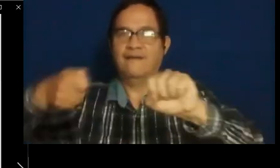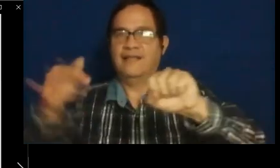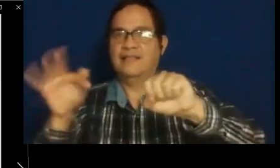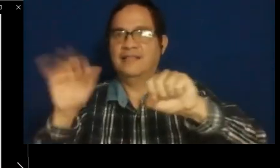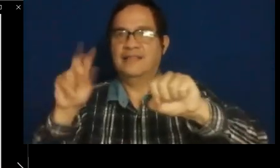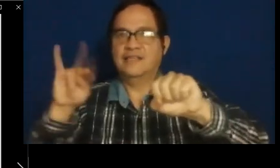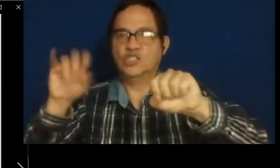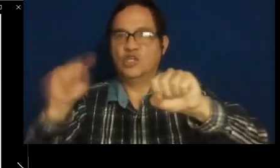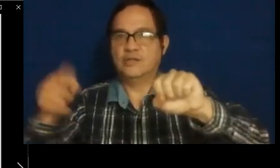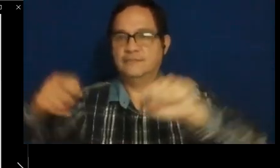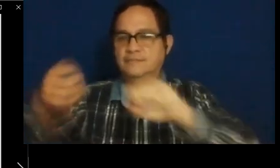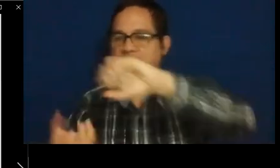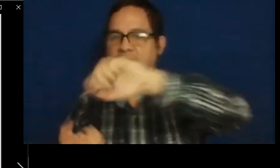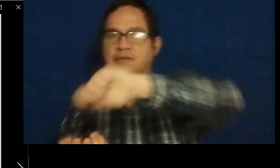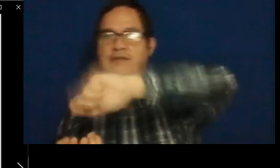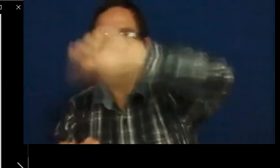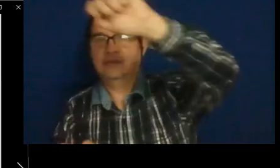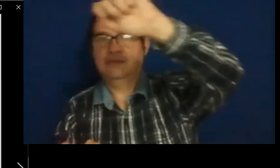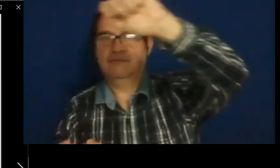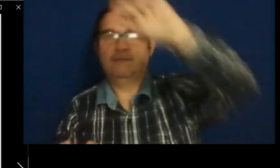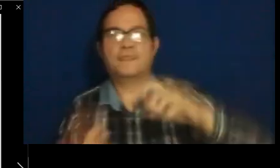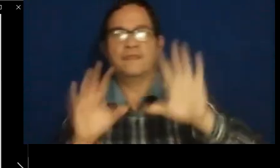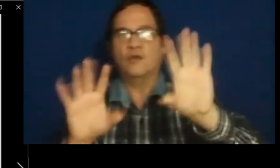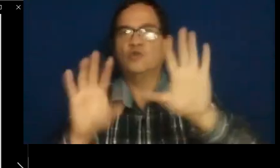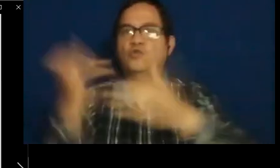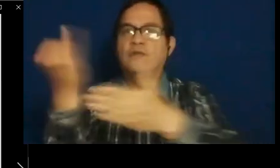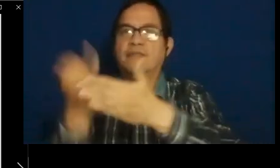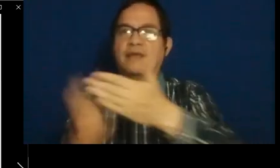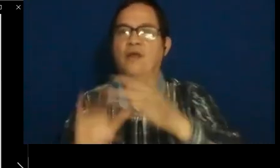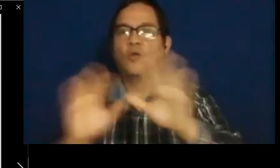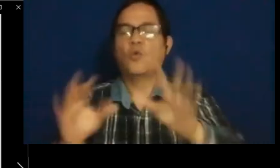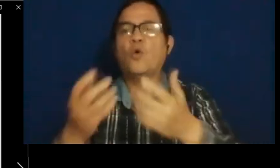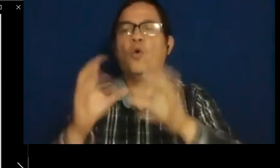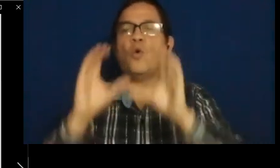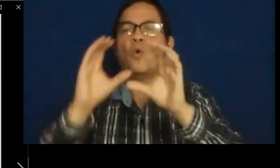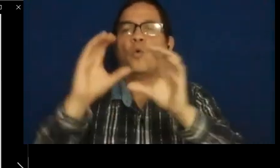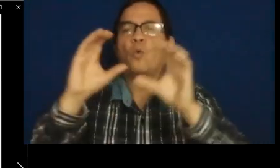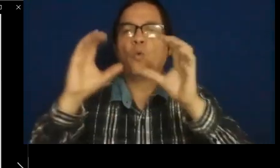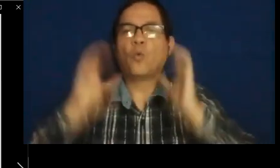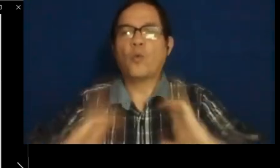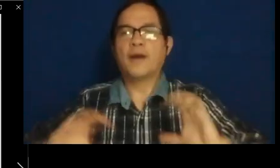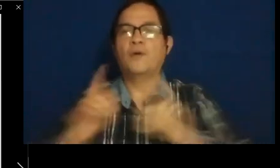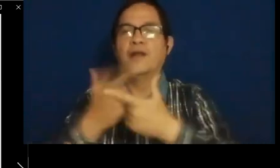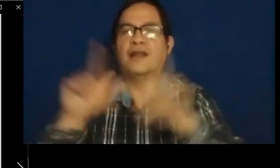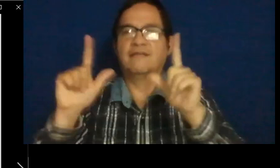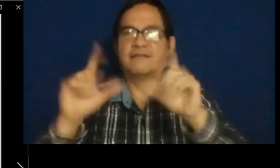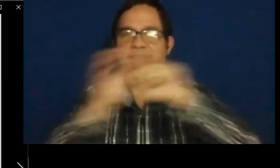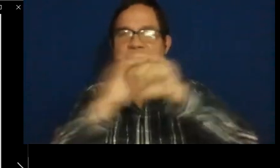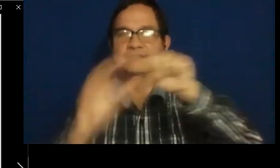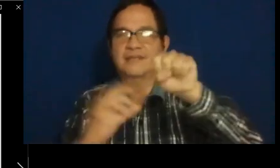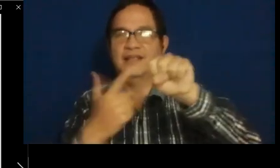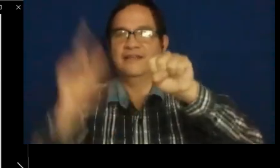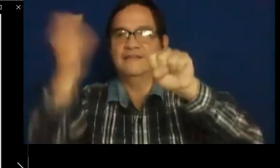Y este es básicamente los diagramas de cuerpo libre para nuestro montaje. Esta es la primera parte del método